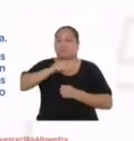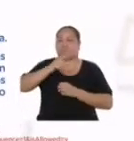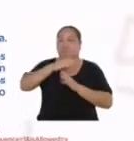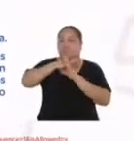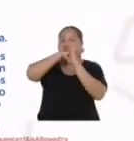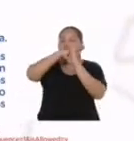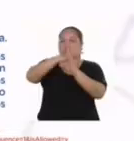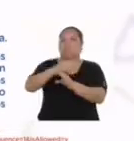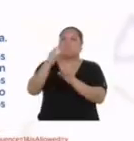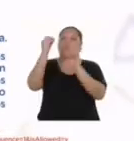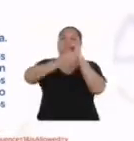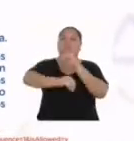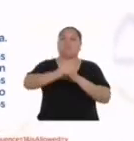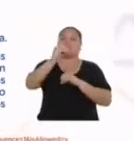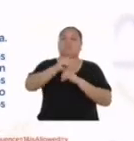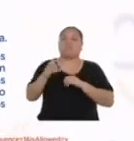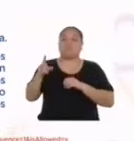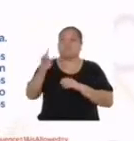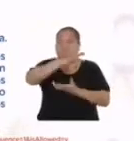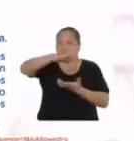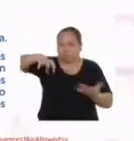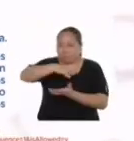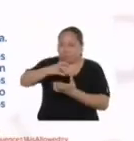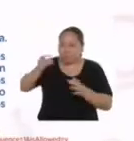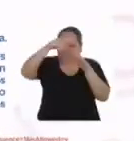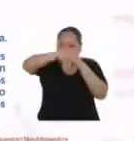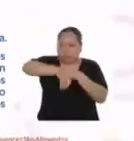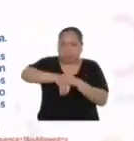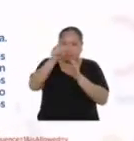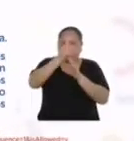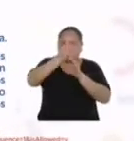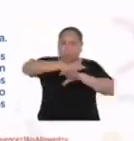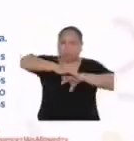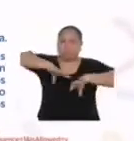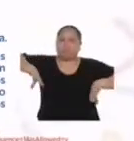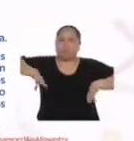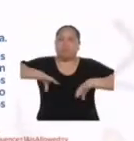Debemos evitar ponerlos en un mismo tacho.